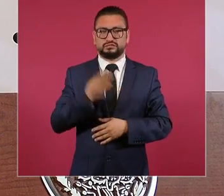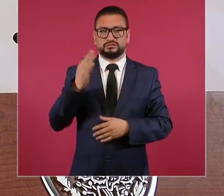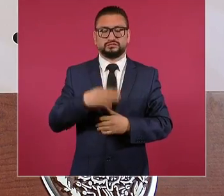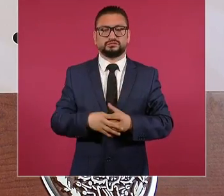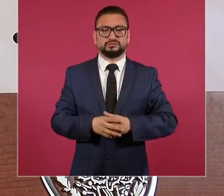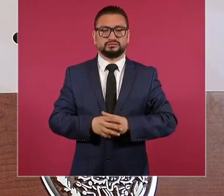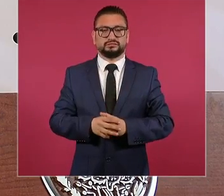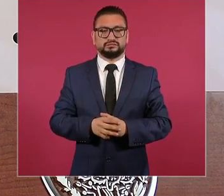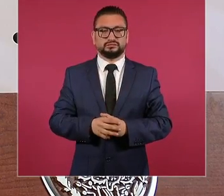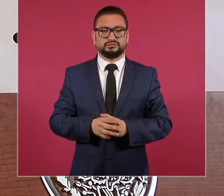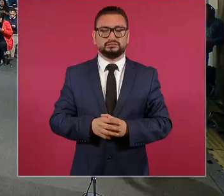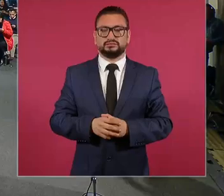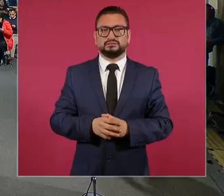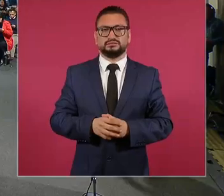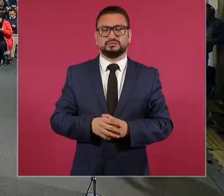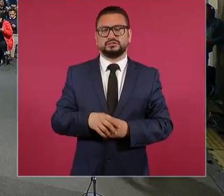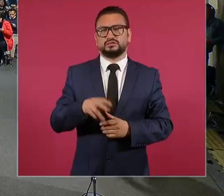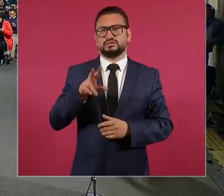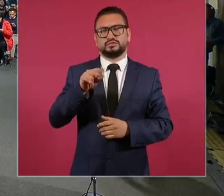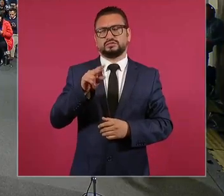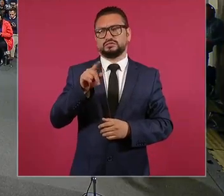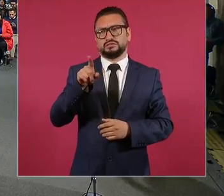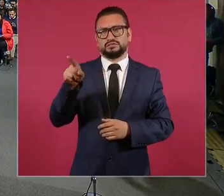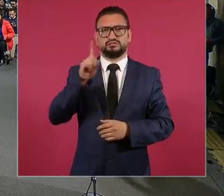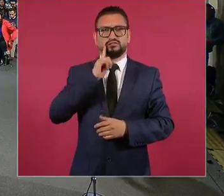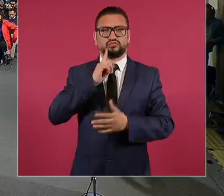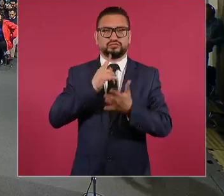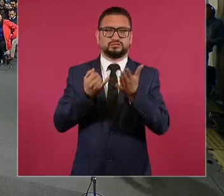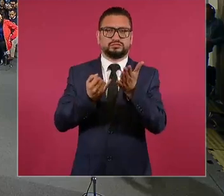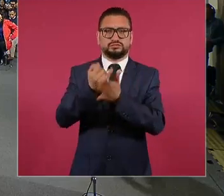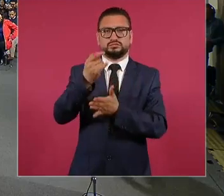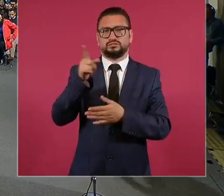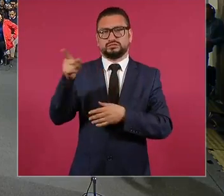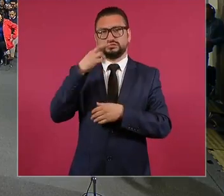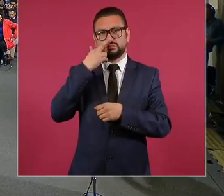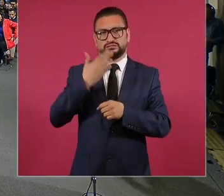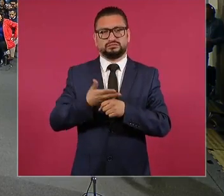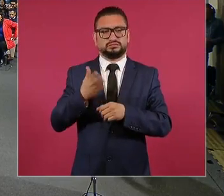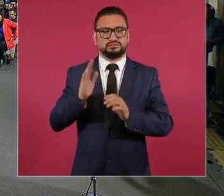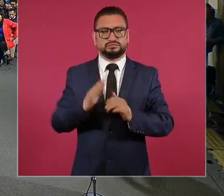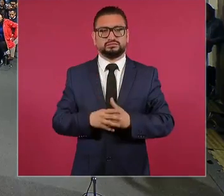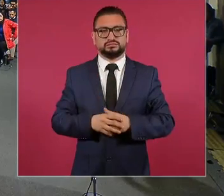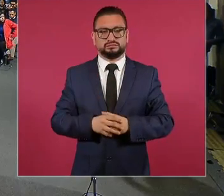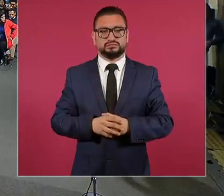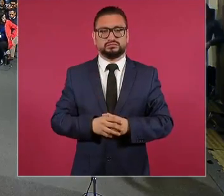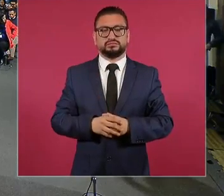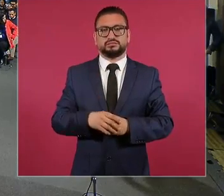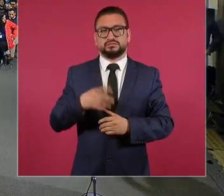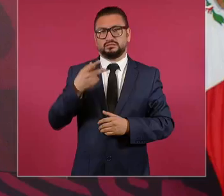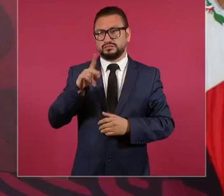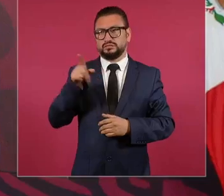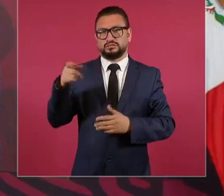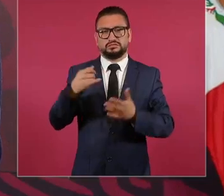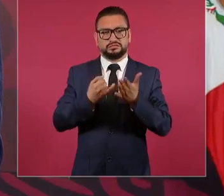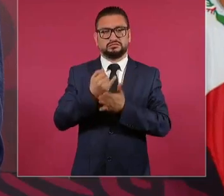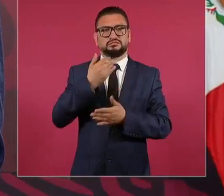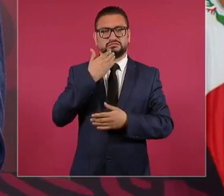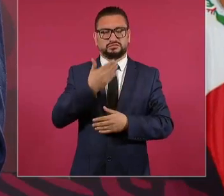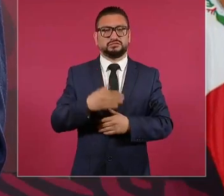no ella decidió porque a ella le corresponde pero decidió muy bien